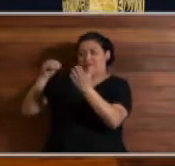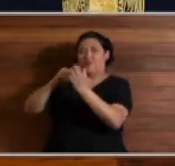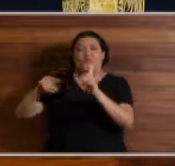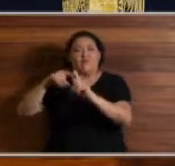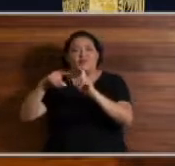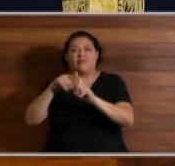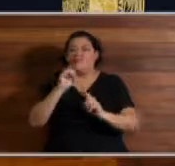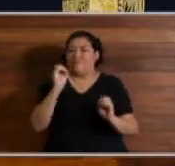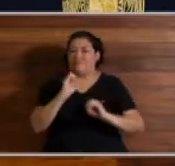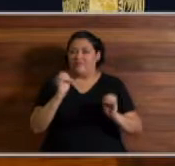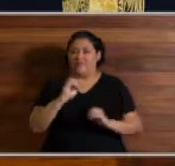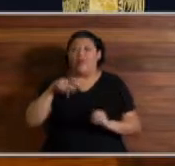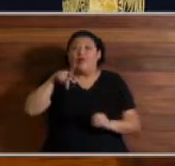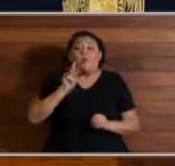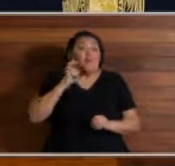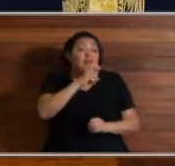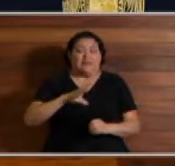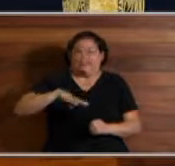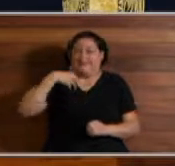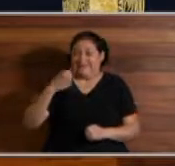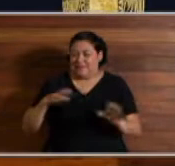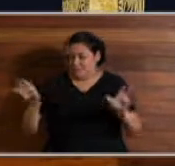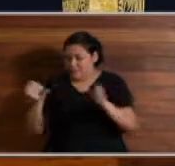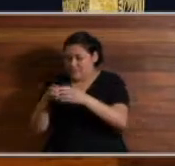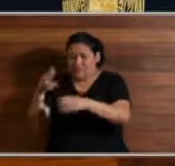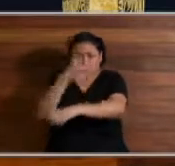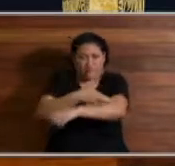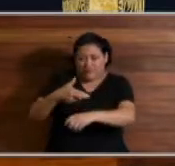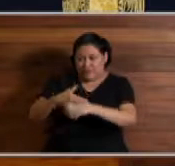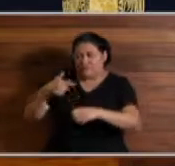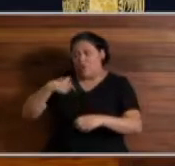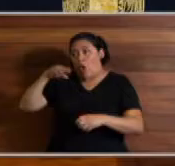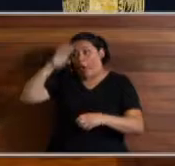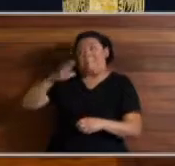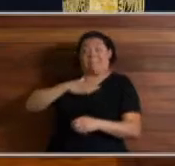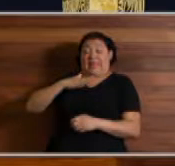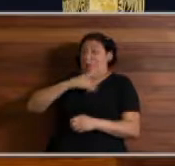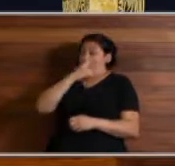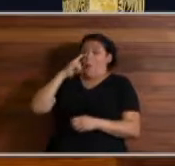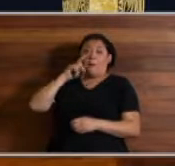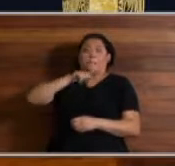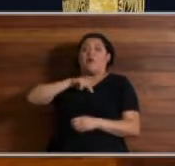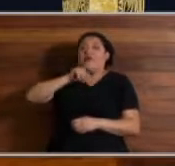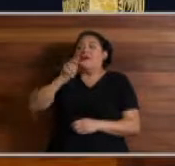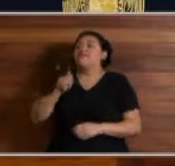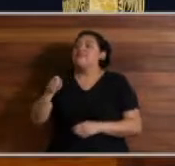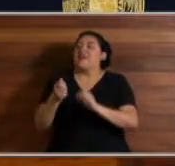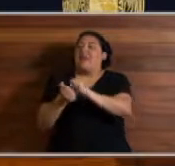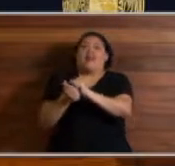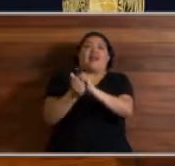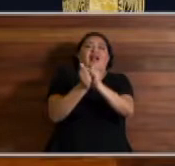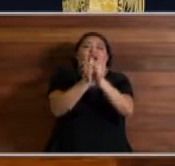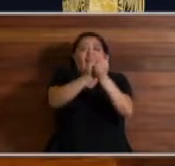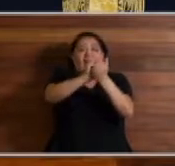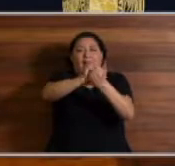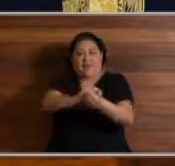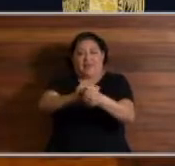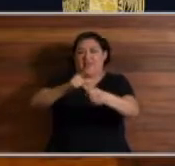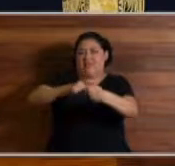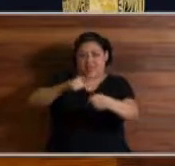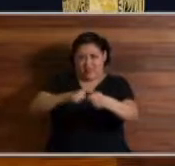Y todo el esfuerzo, el trabajo de la Comisión, como yo lo entiendo, es de transformar esta buena intención